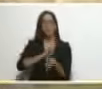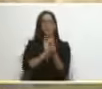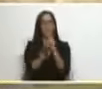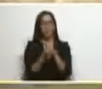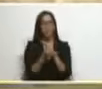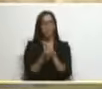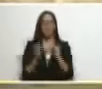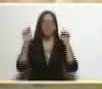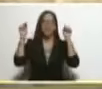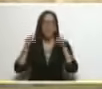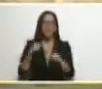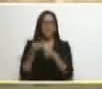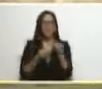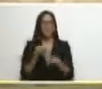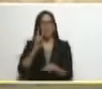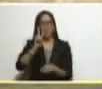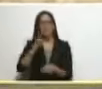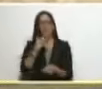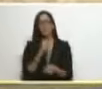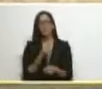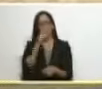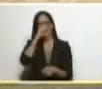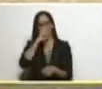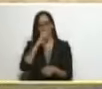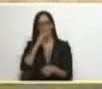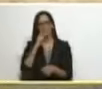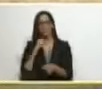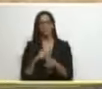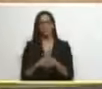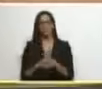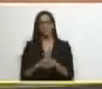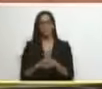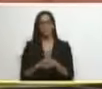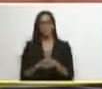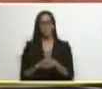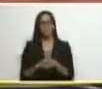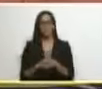así se hizo aquel 2 de diciembre del año